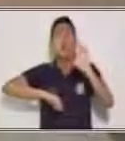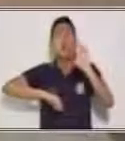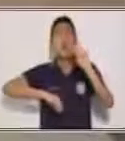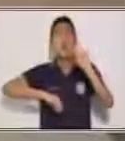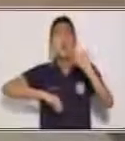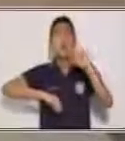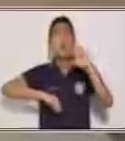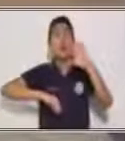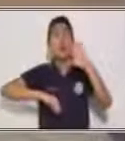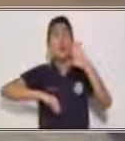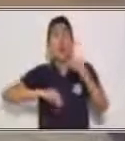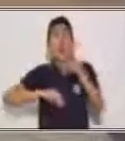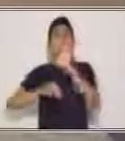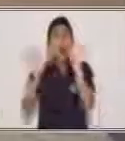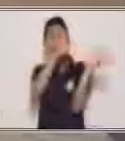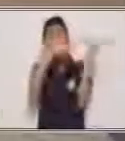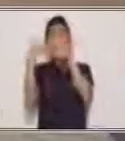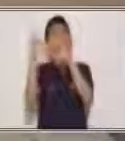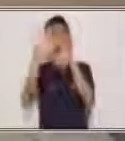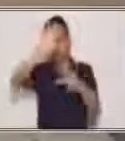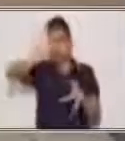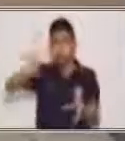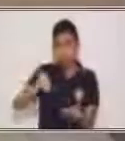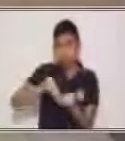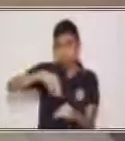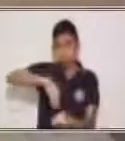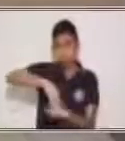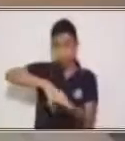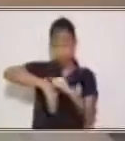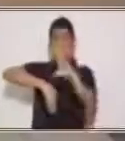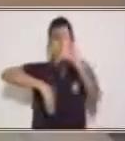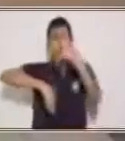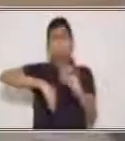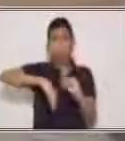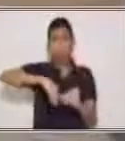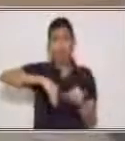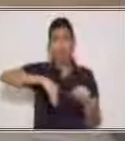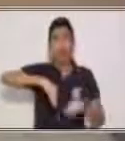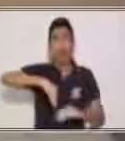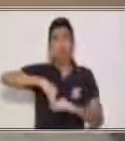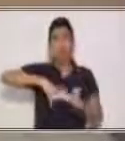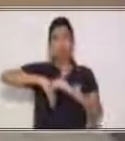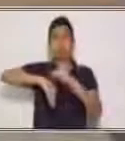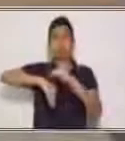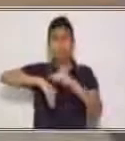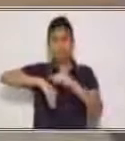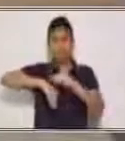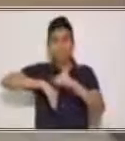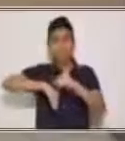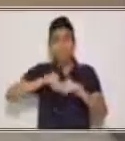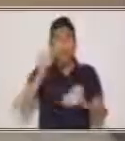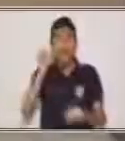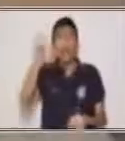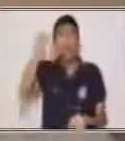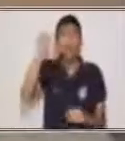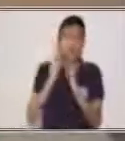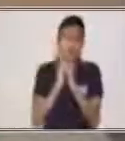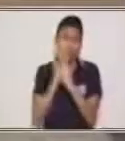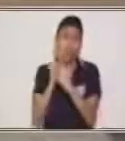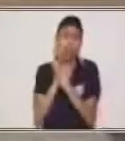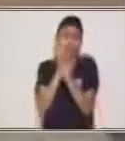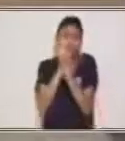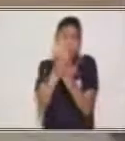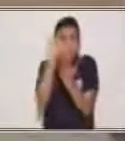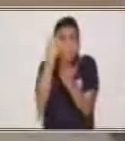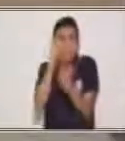va a succionar el agua. Pero aún no sé si va a funcionar. Entonces, ¿qué vamos a hacer? Con cuidado, si está algún adulto ahí, pídele ayuda para que